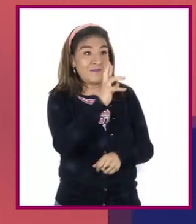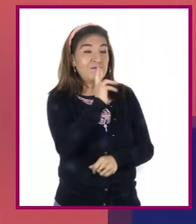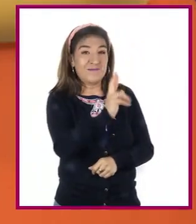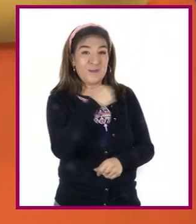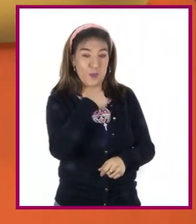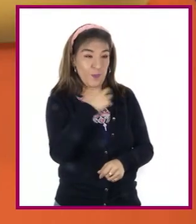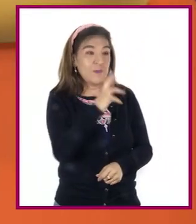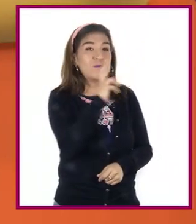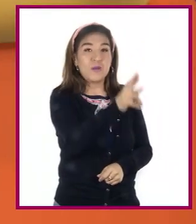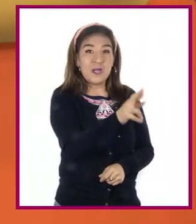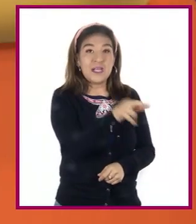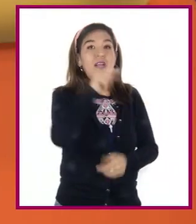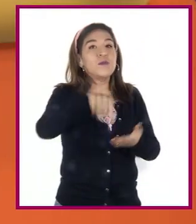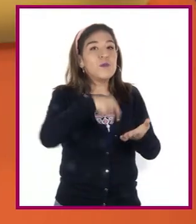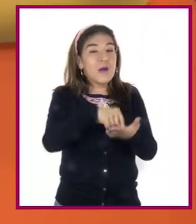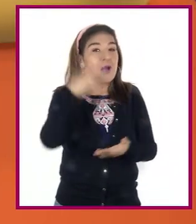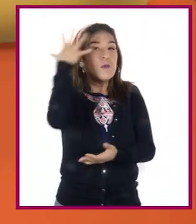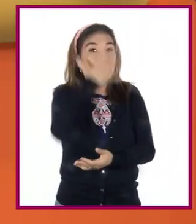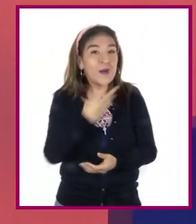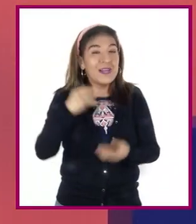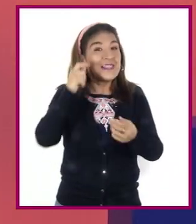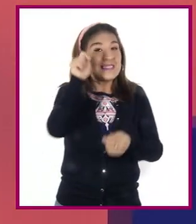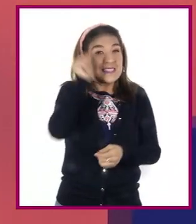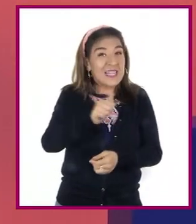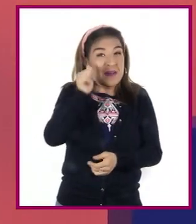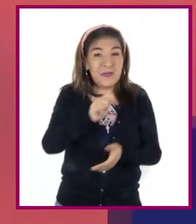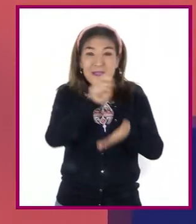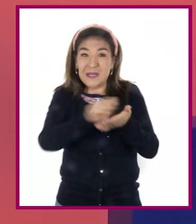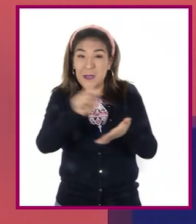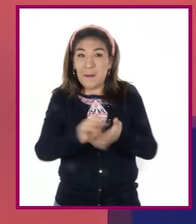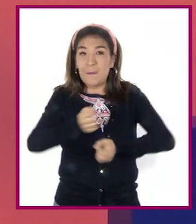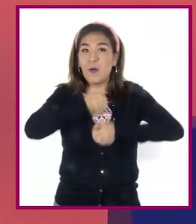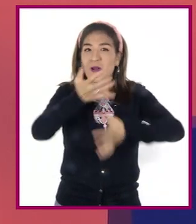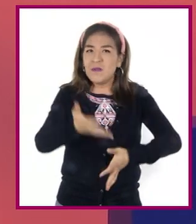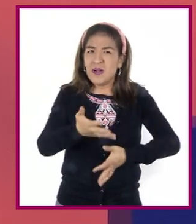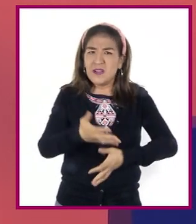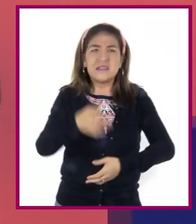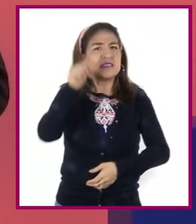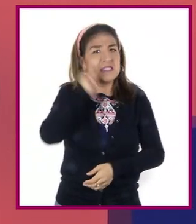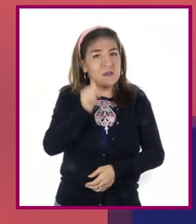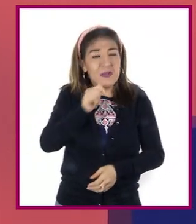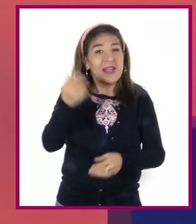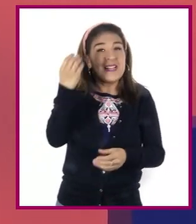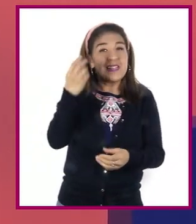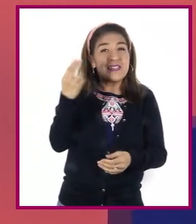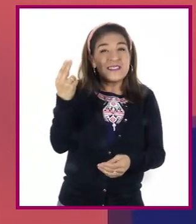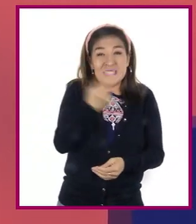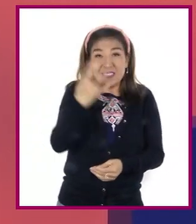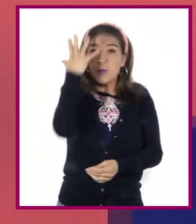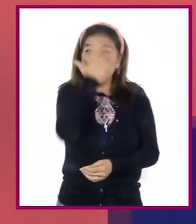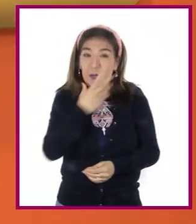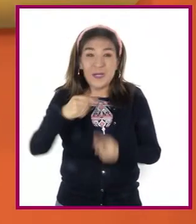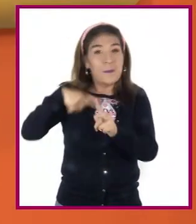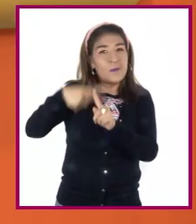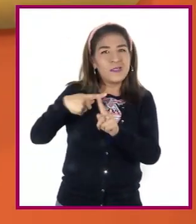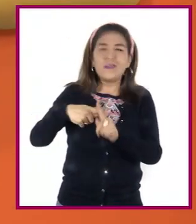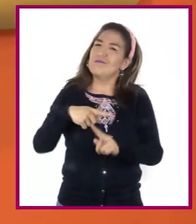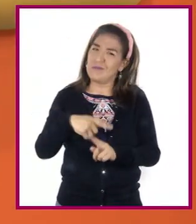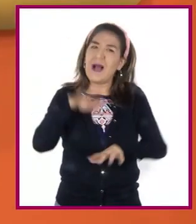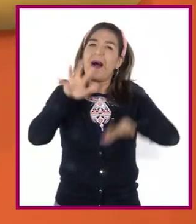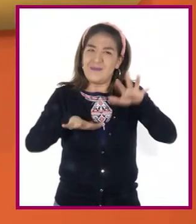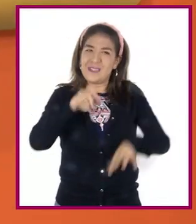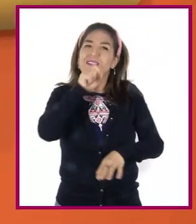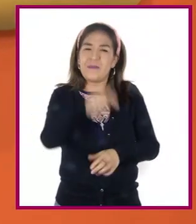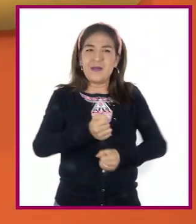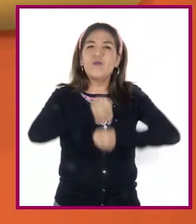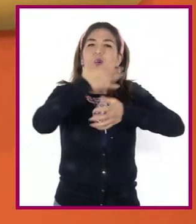no. Los espacios y las atmósferas que recrean los poetas no necesariamente son bonitos o positivos. Recuerden que